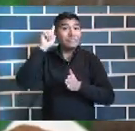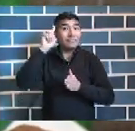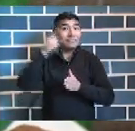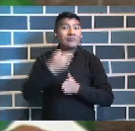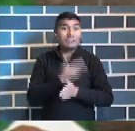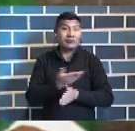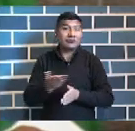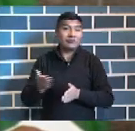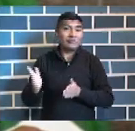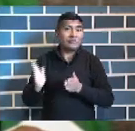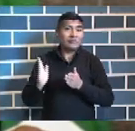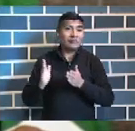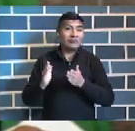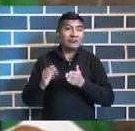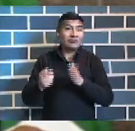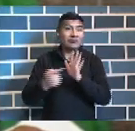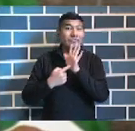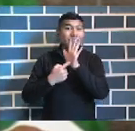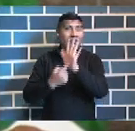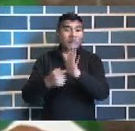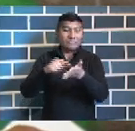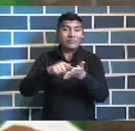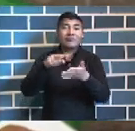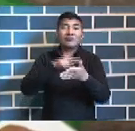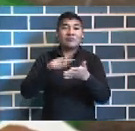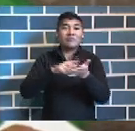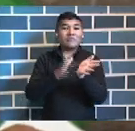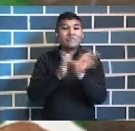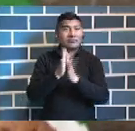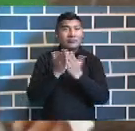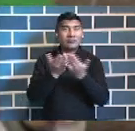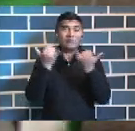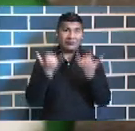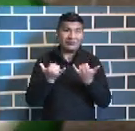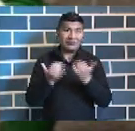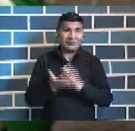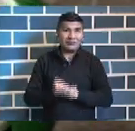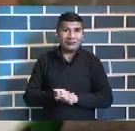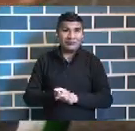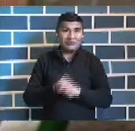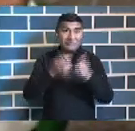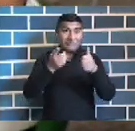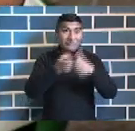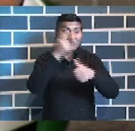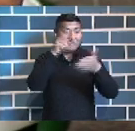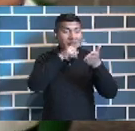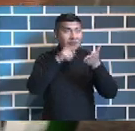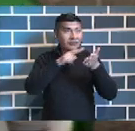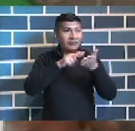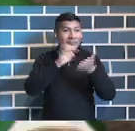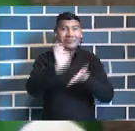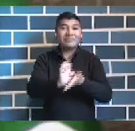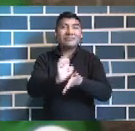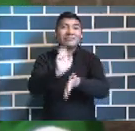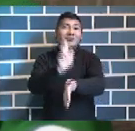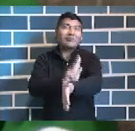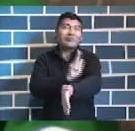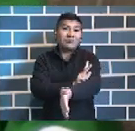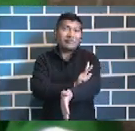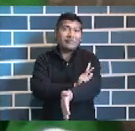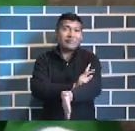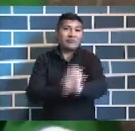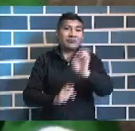nos desafían estas lecturas de hoy. La primera lectura del Eclesiastés, la